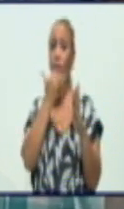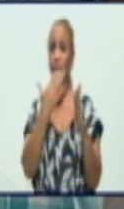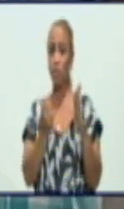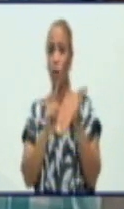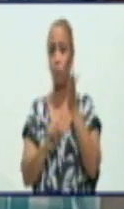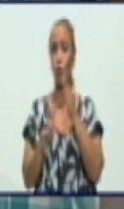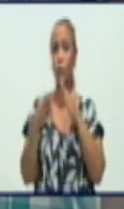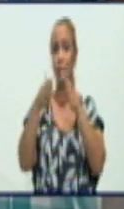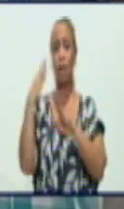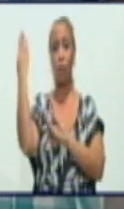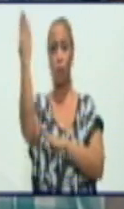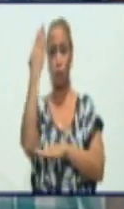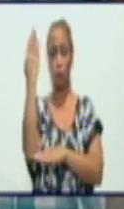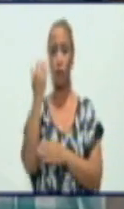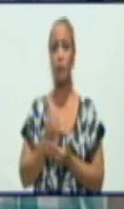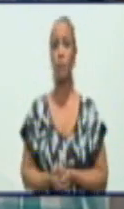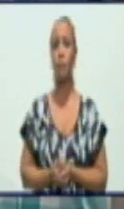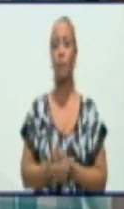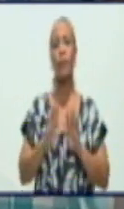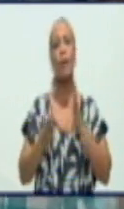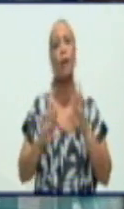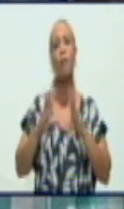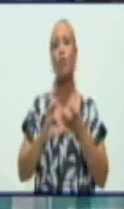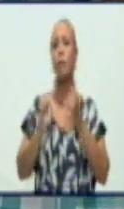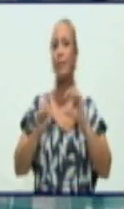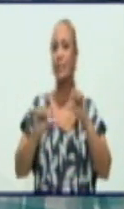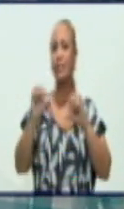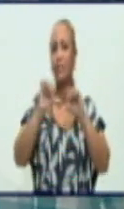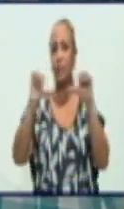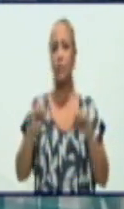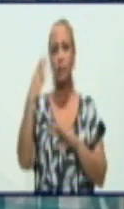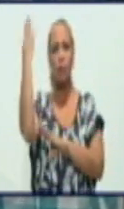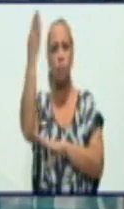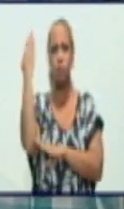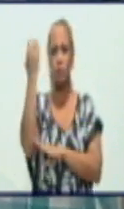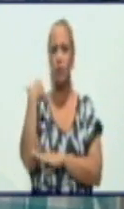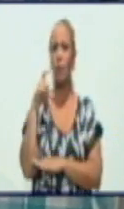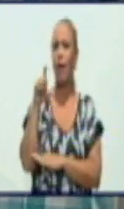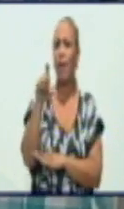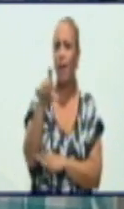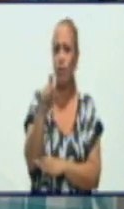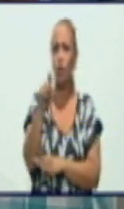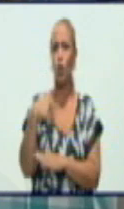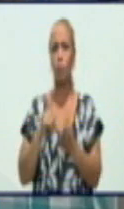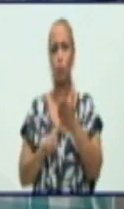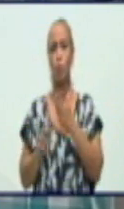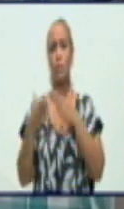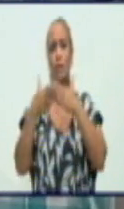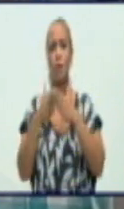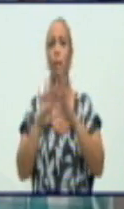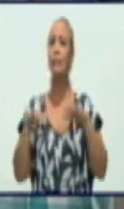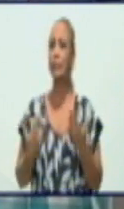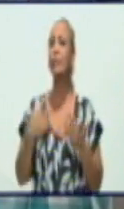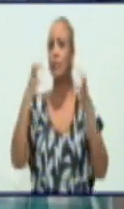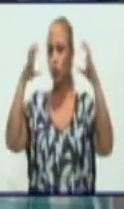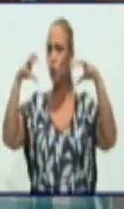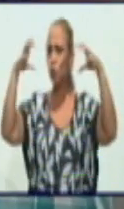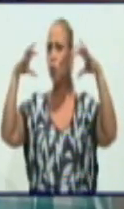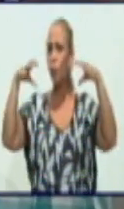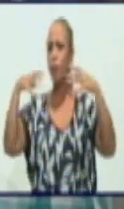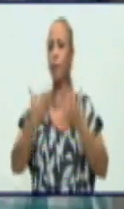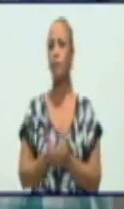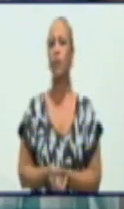medida que el sistema se va alejando de granma sigue dando lluvia muchas veces pasa esto que las indígena por el sistema se fue